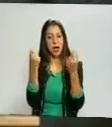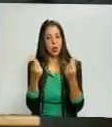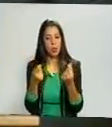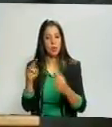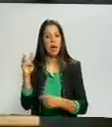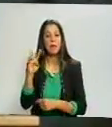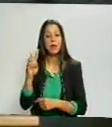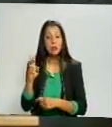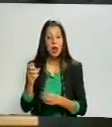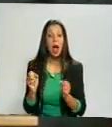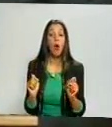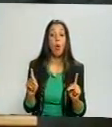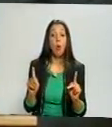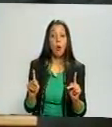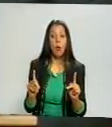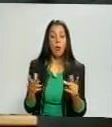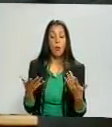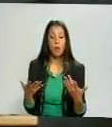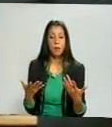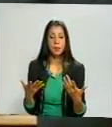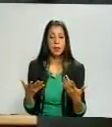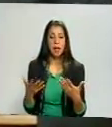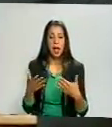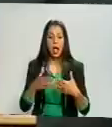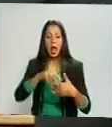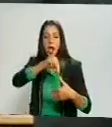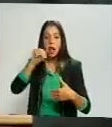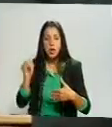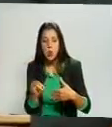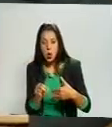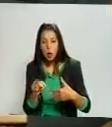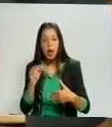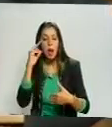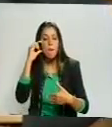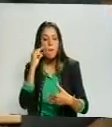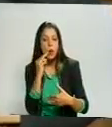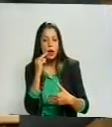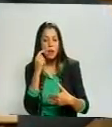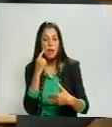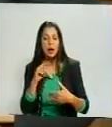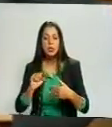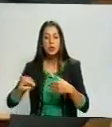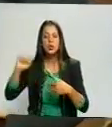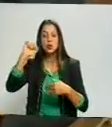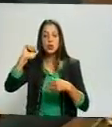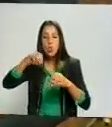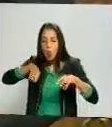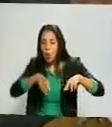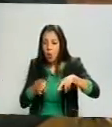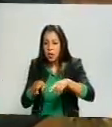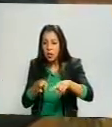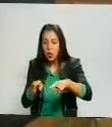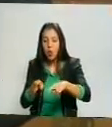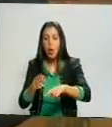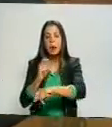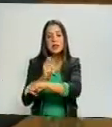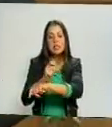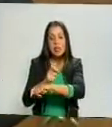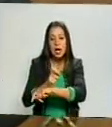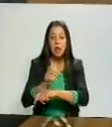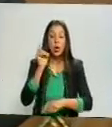la nación. Allí, al norte de Bolívar y al sur de Orinoco, tenemos las mayores reservas de hierro,